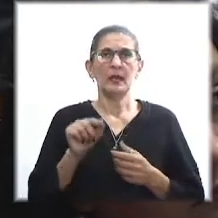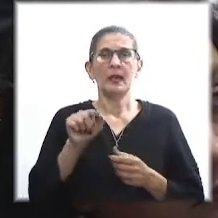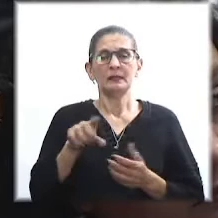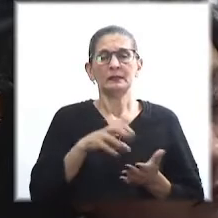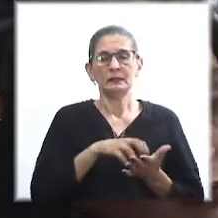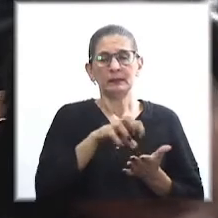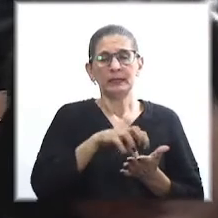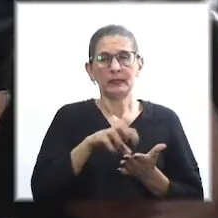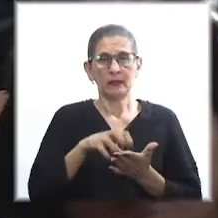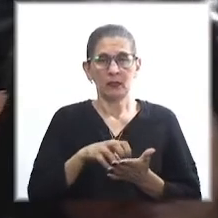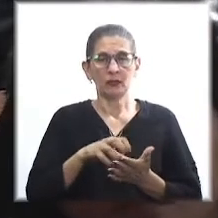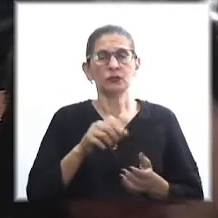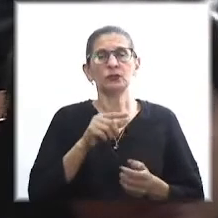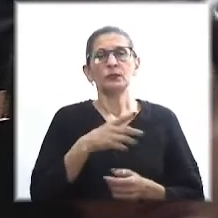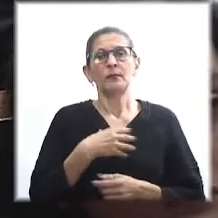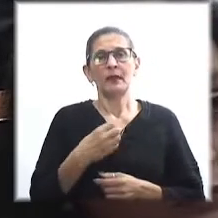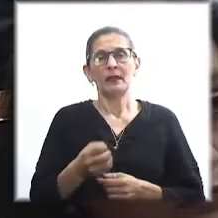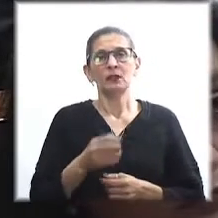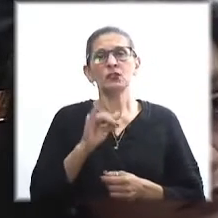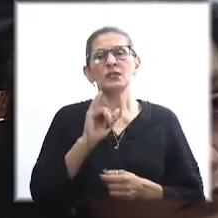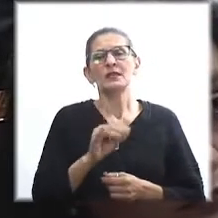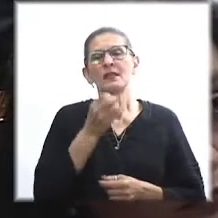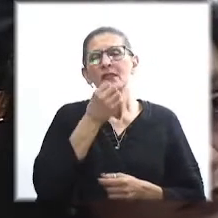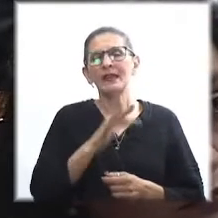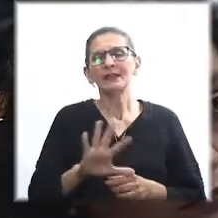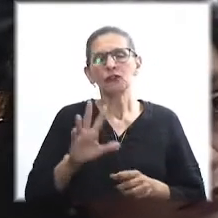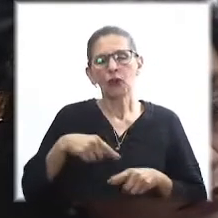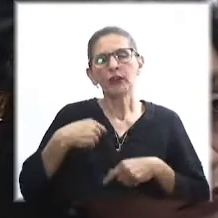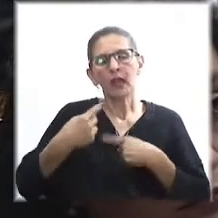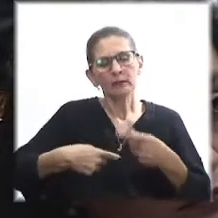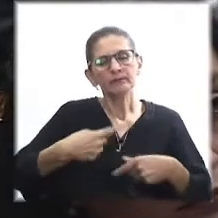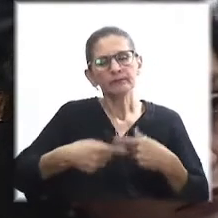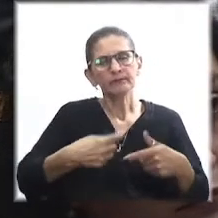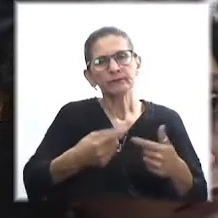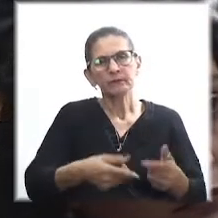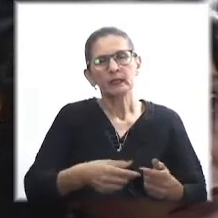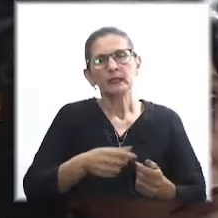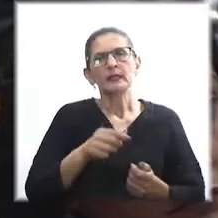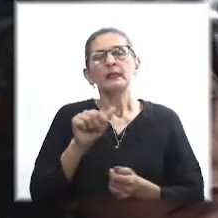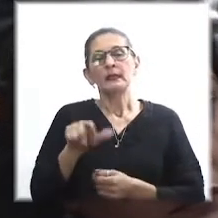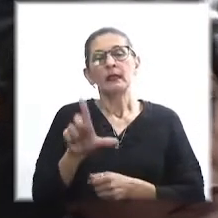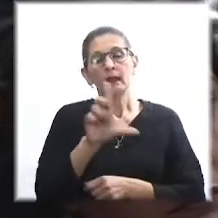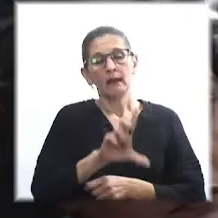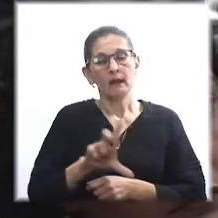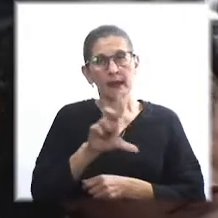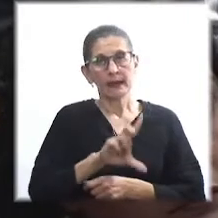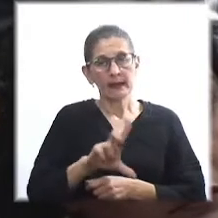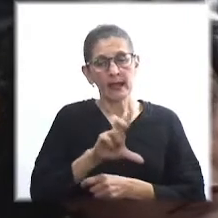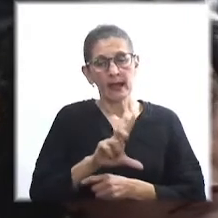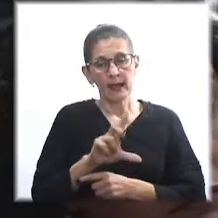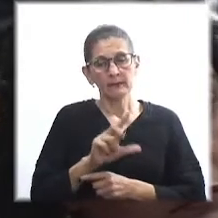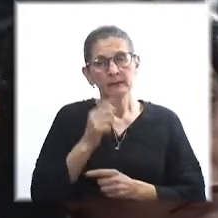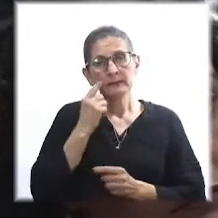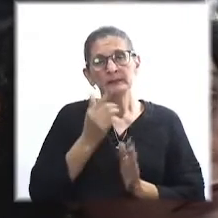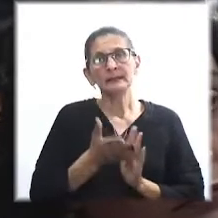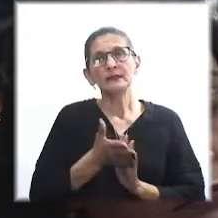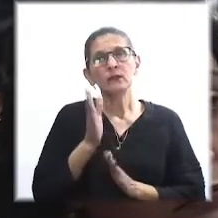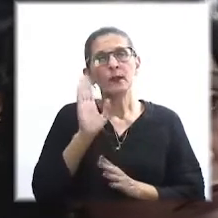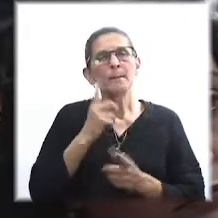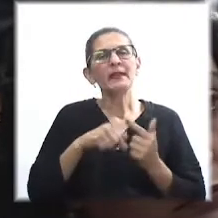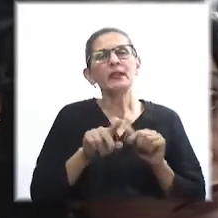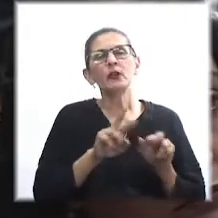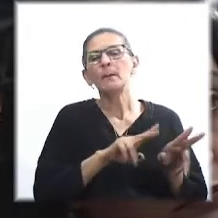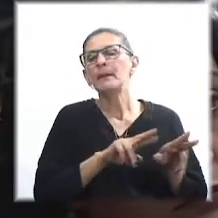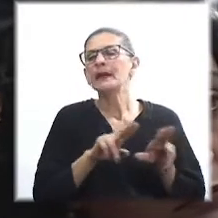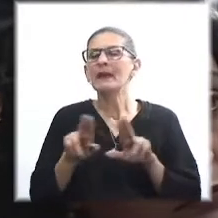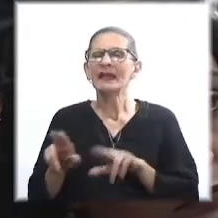las instituciones que a lo largo de la historia han sabido darse los pueblos, y el doctor Larrañaga se ha ido, pero permanece vivo